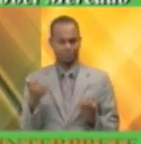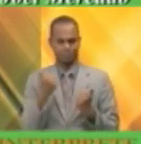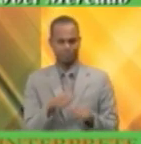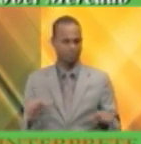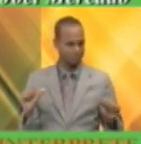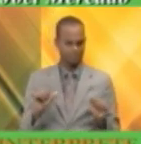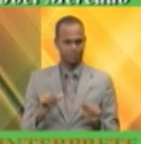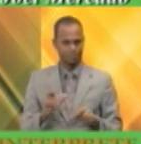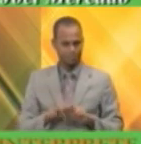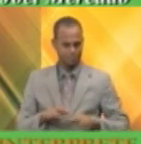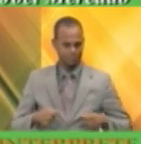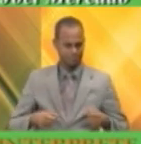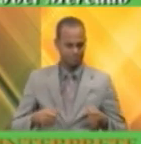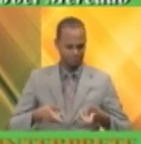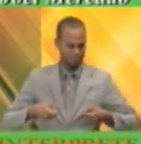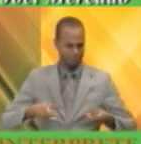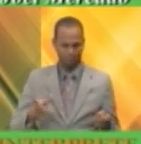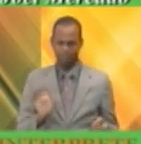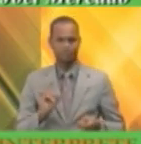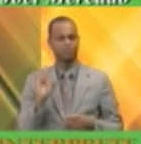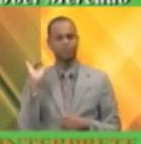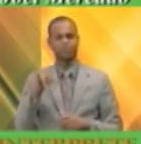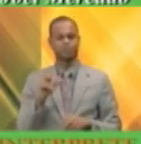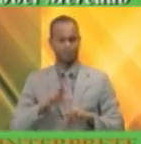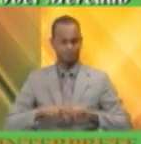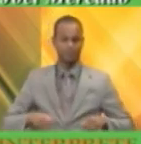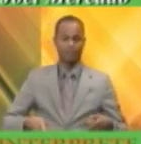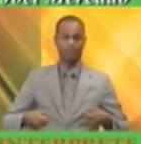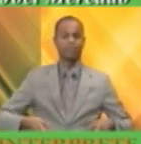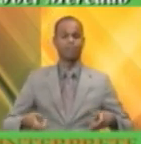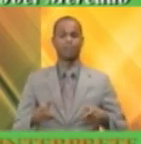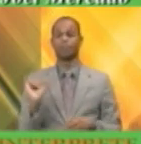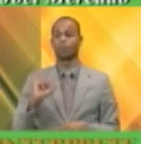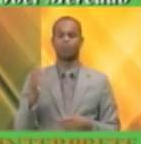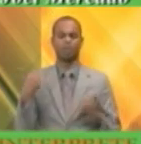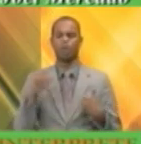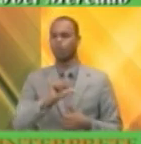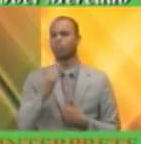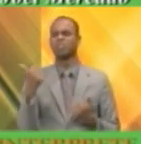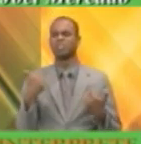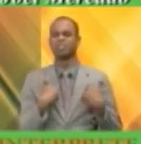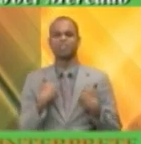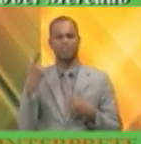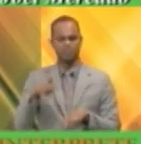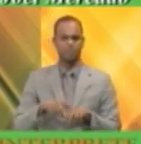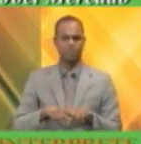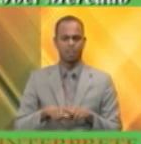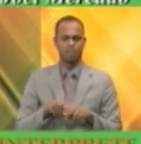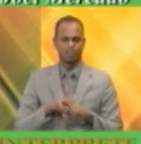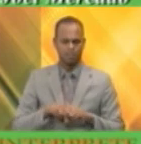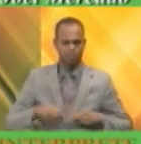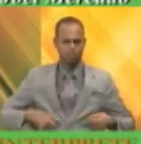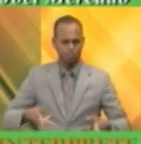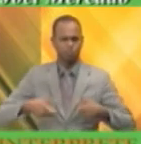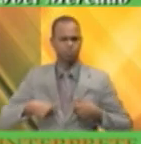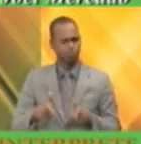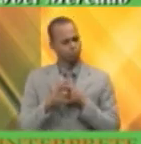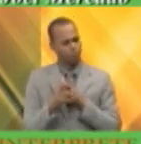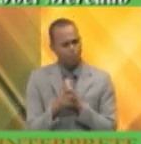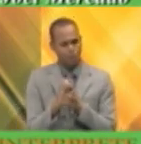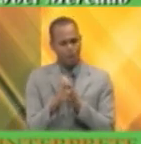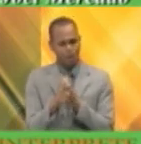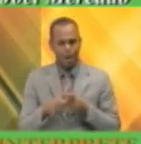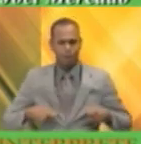ser cualquier silla. No, esas son de baloncesto, pero también hay sillas que son para campo y pista de carrera, sí,